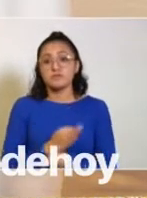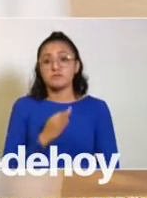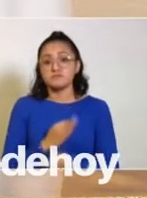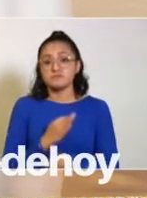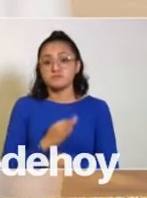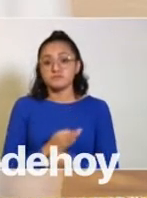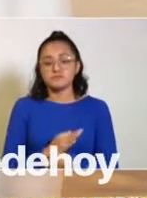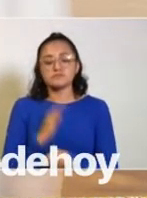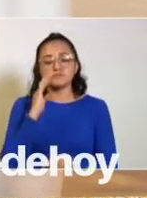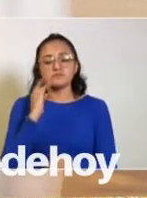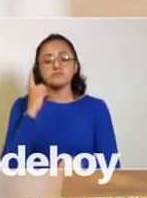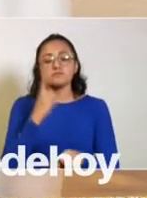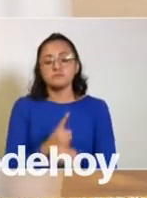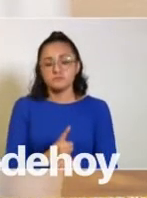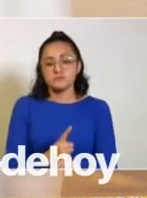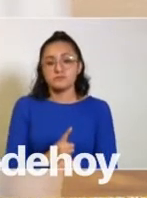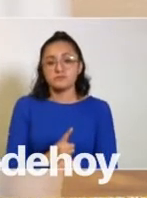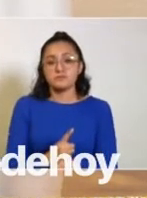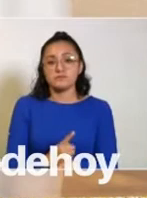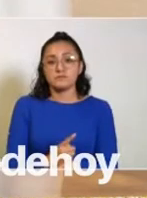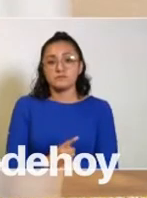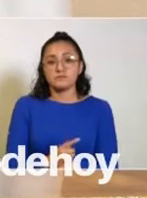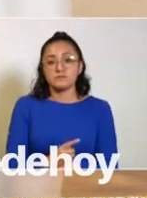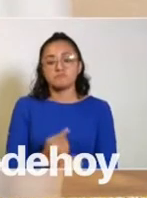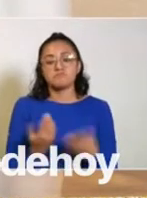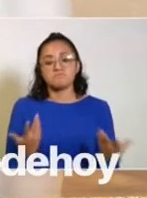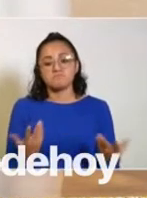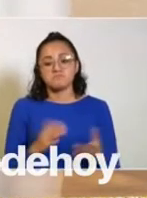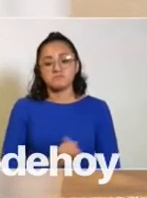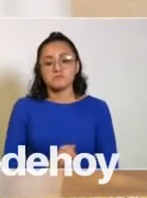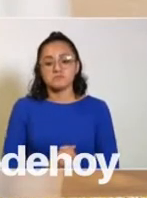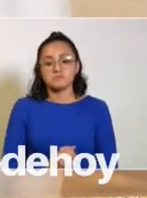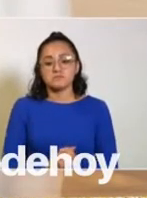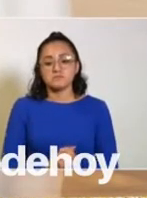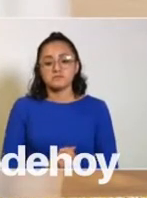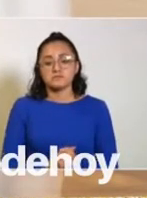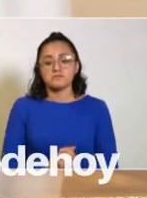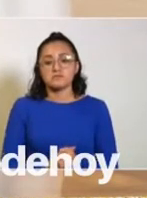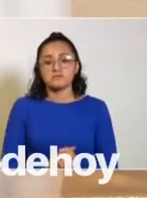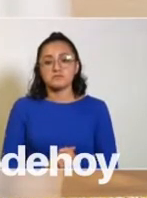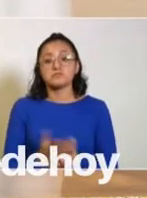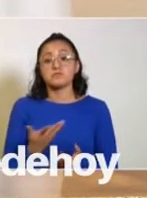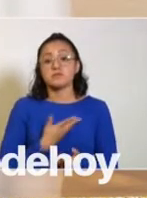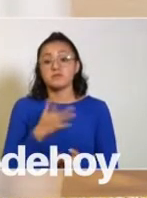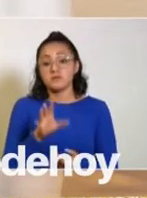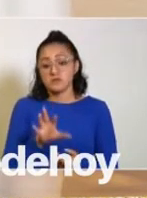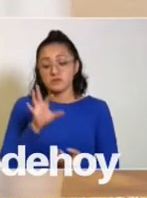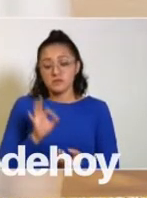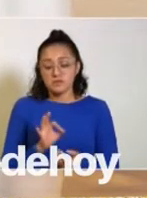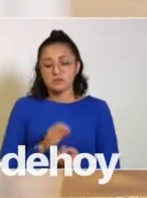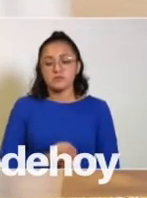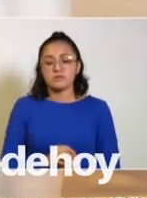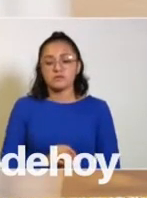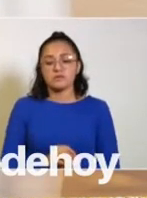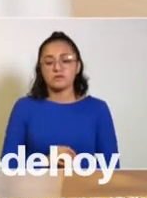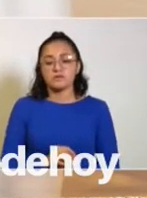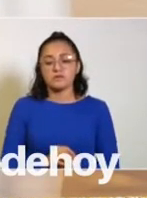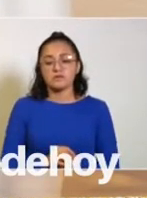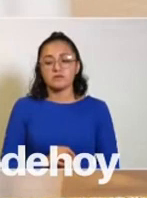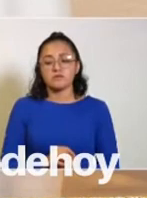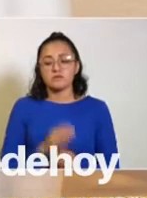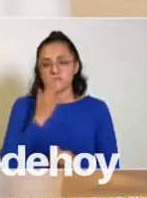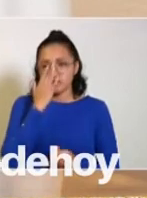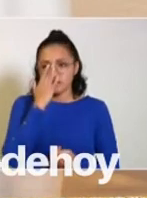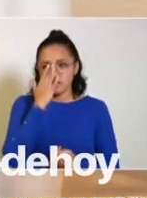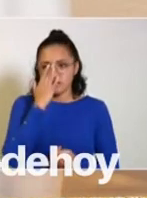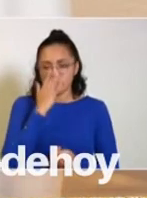momento la oportunidad de obtener de manera ilícita